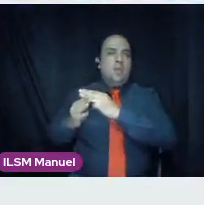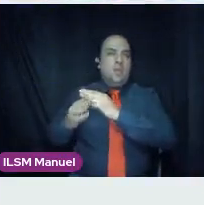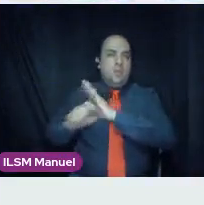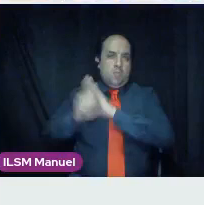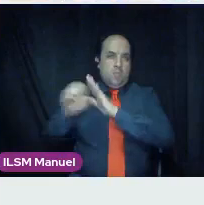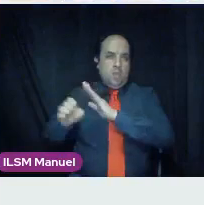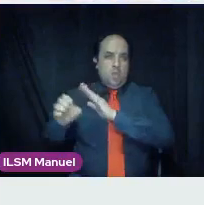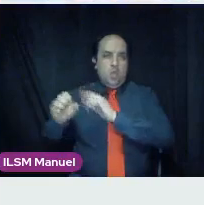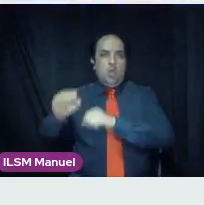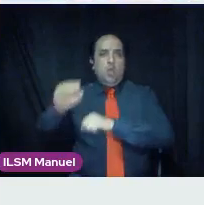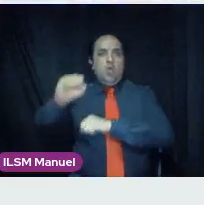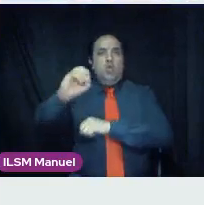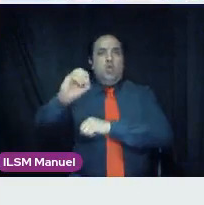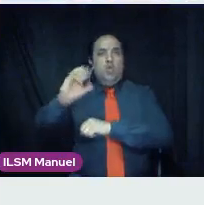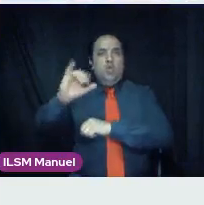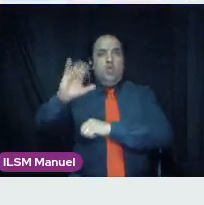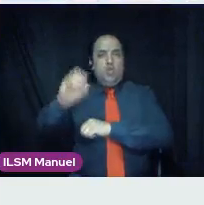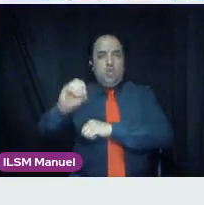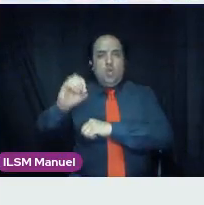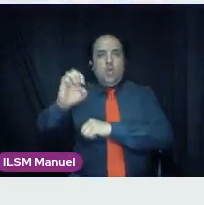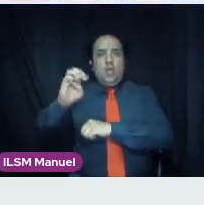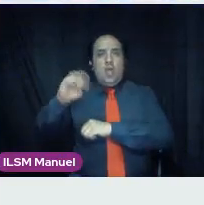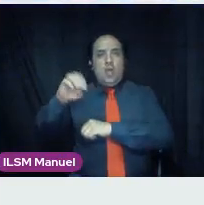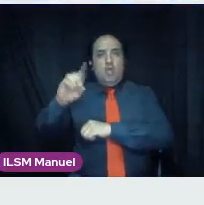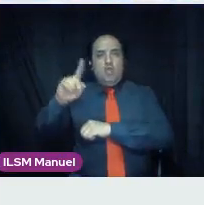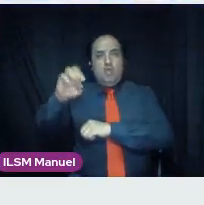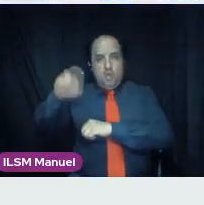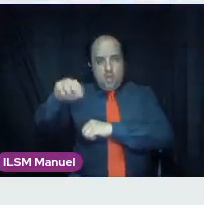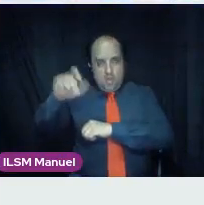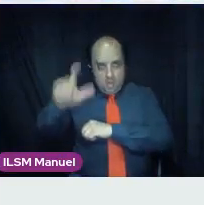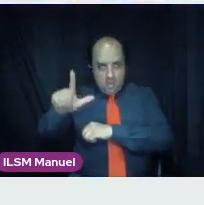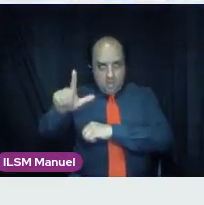socioemocional, ¿no? O desarrollo socioemocional.